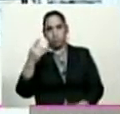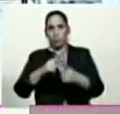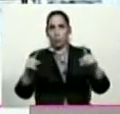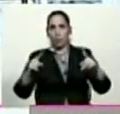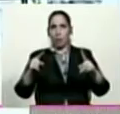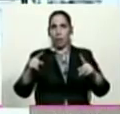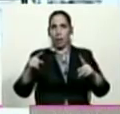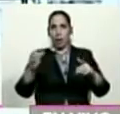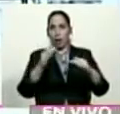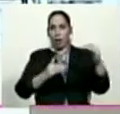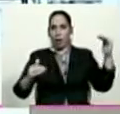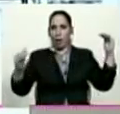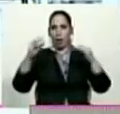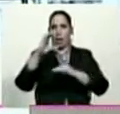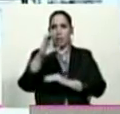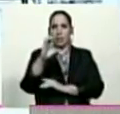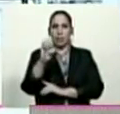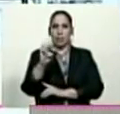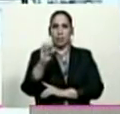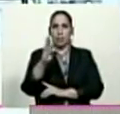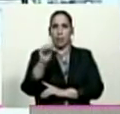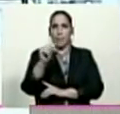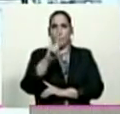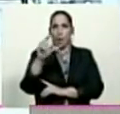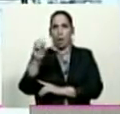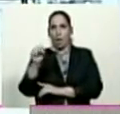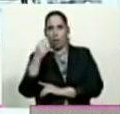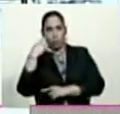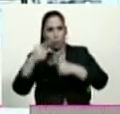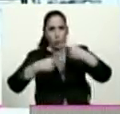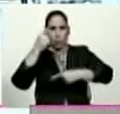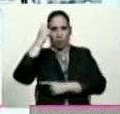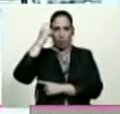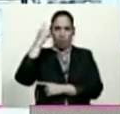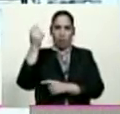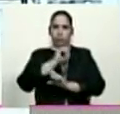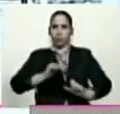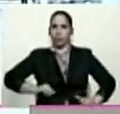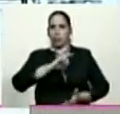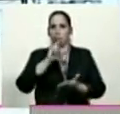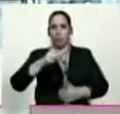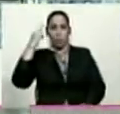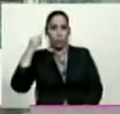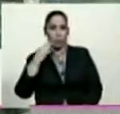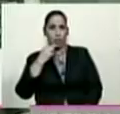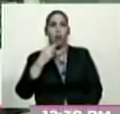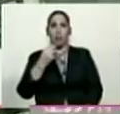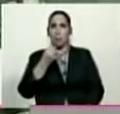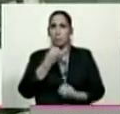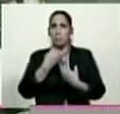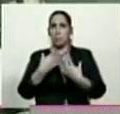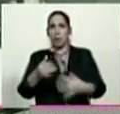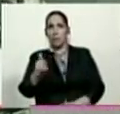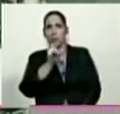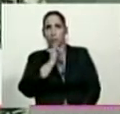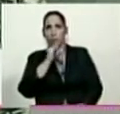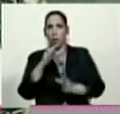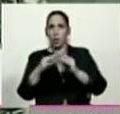Ceballos, del trabajo diario de nuestra Fuerza Armada Nacional Bolivariana, muy bien informado de cada detalle, de las